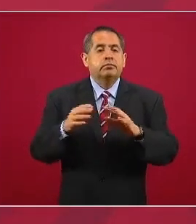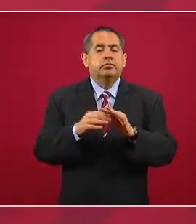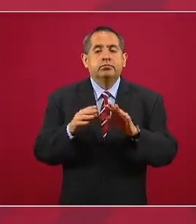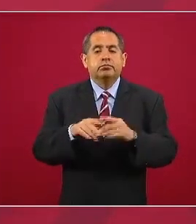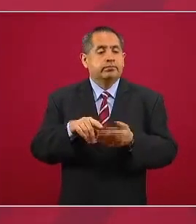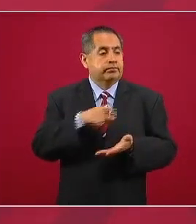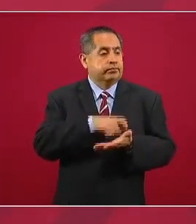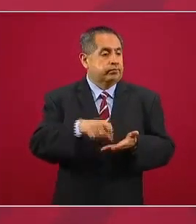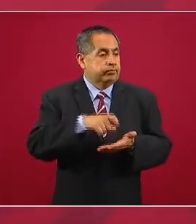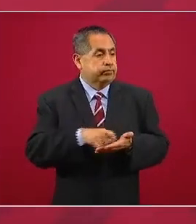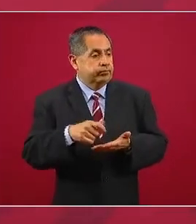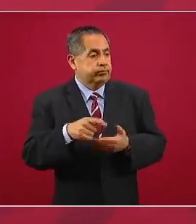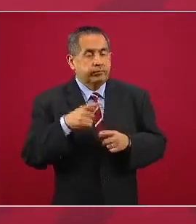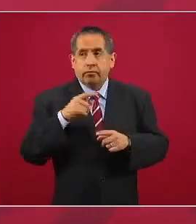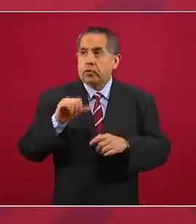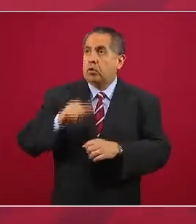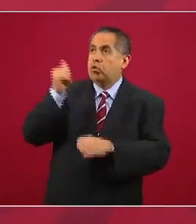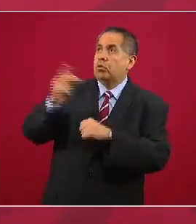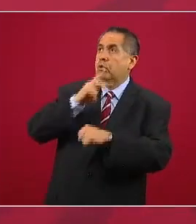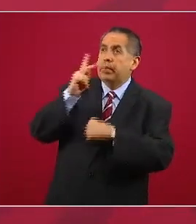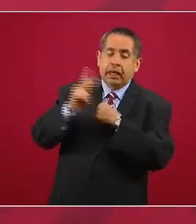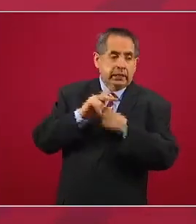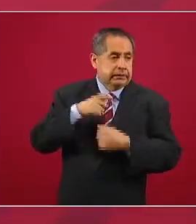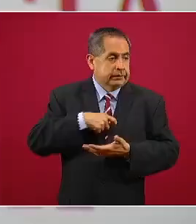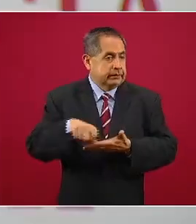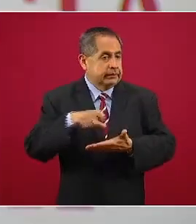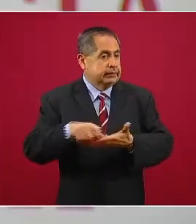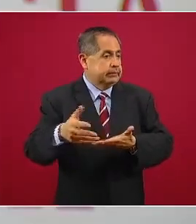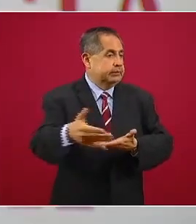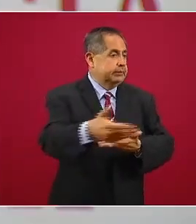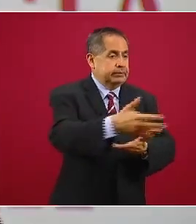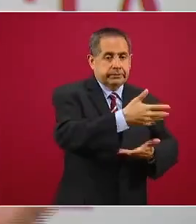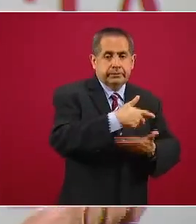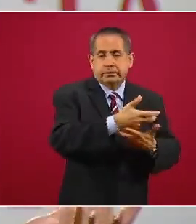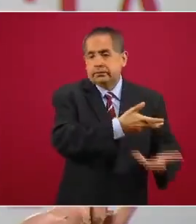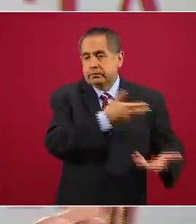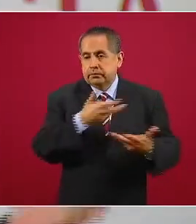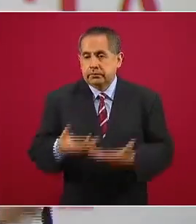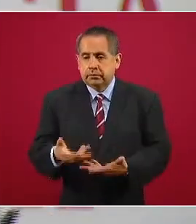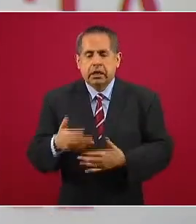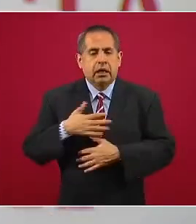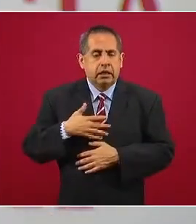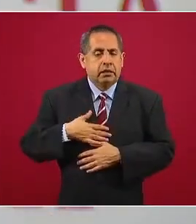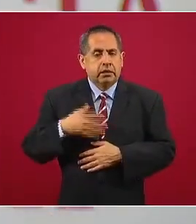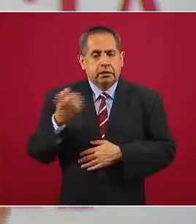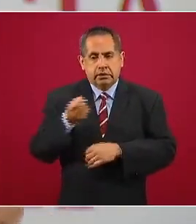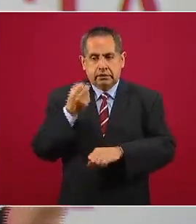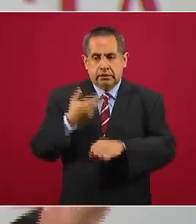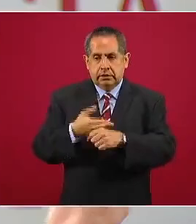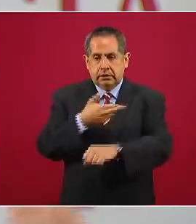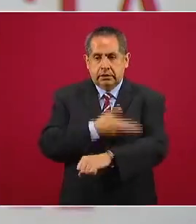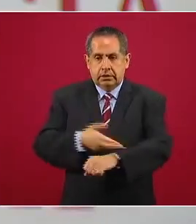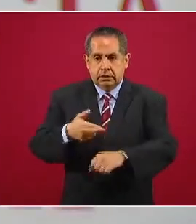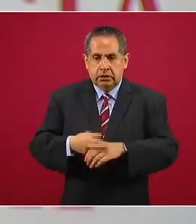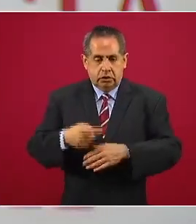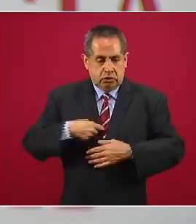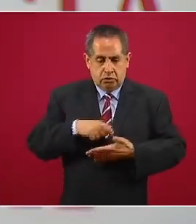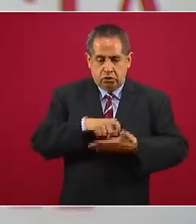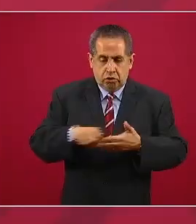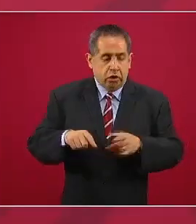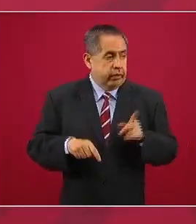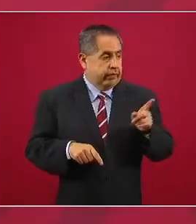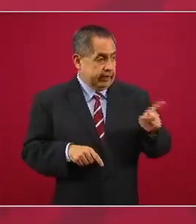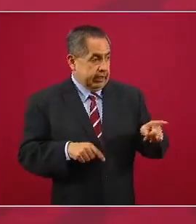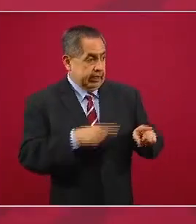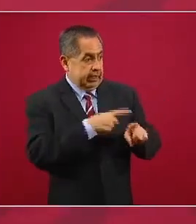insumos y equipo médico desde el exterior. La función de la Secretaría es facilitar eso. Nosotros no adquirimos, son diferentes instituciones, pero